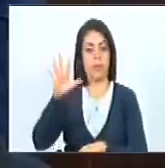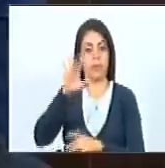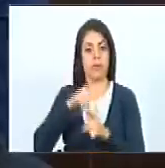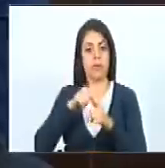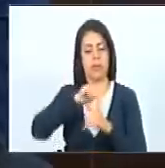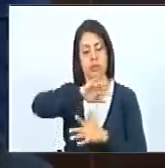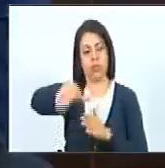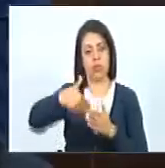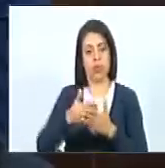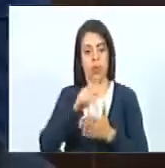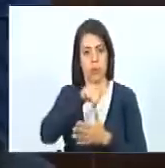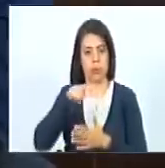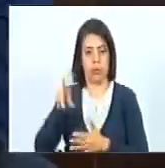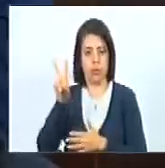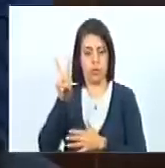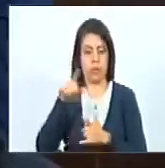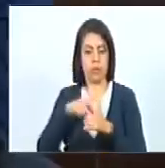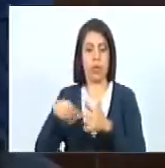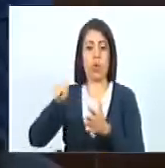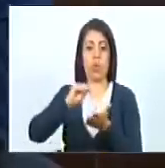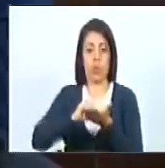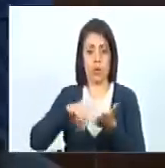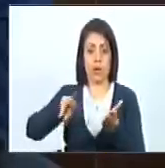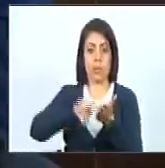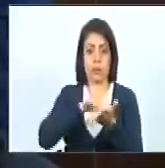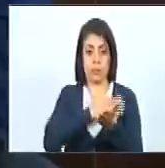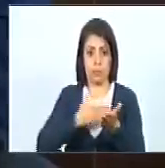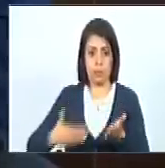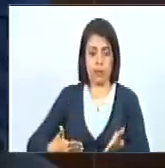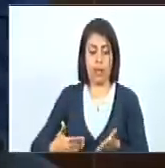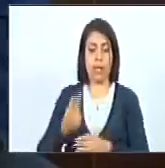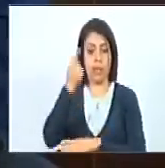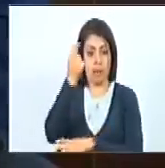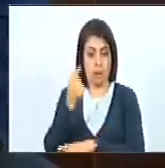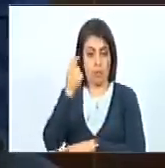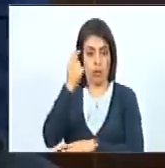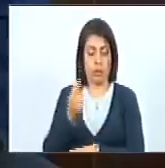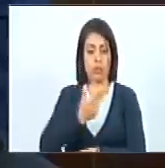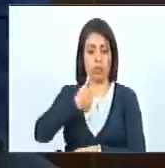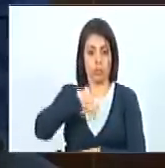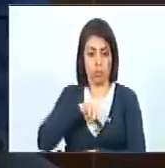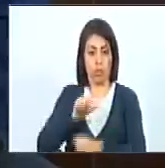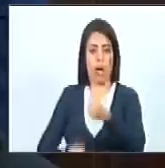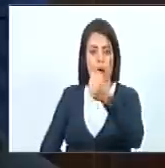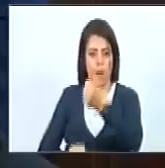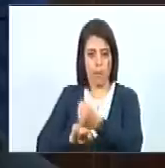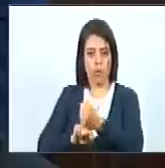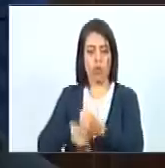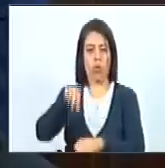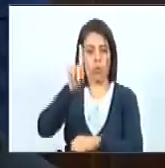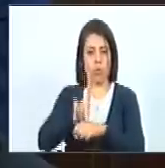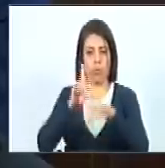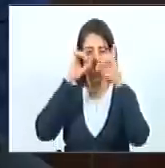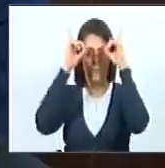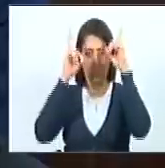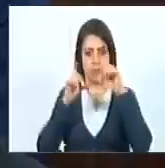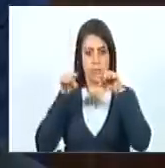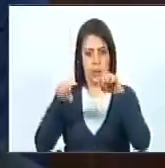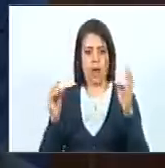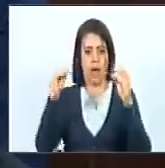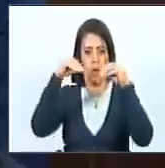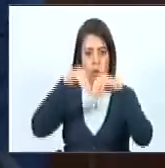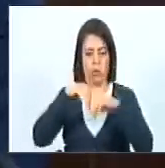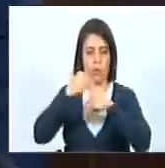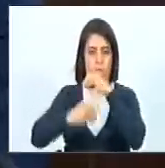y para todos los venezolanos. Repito, señor presidente, señores diputados, nosotros vamos a apoyar por unanimidad ese